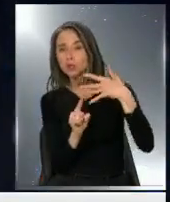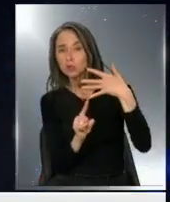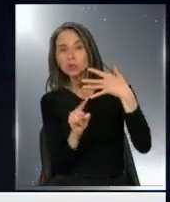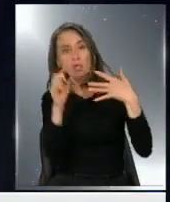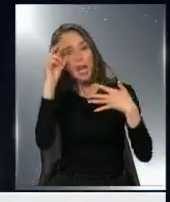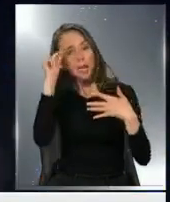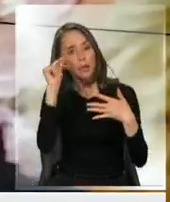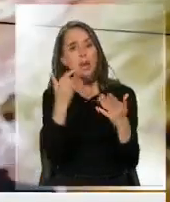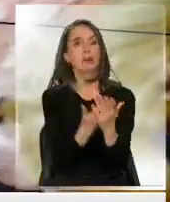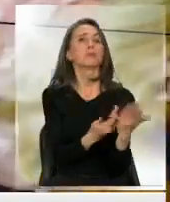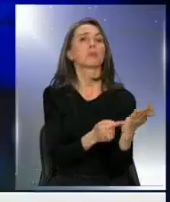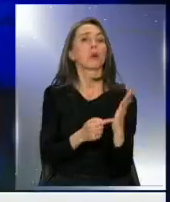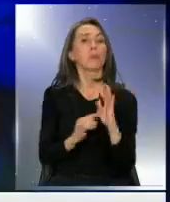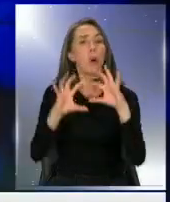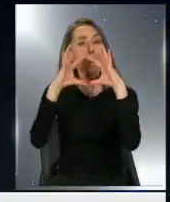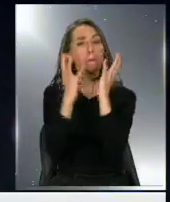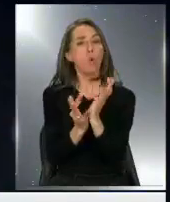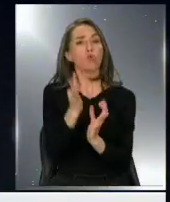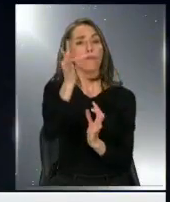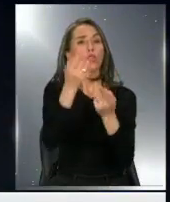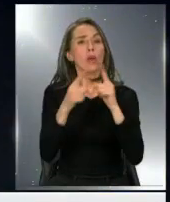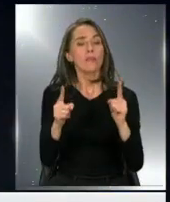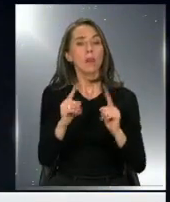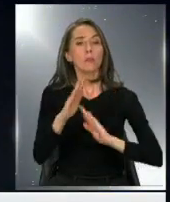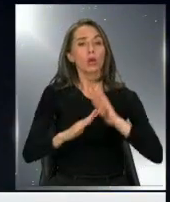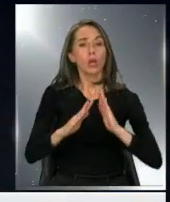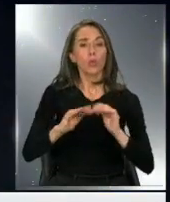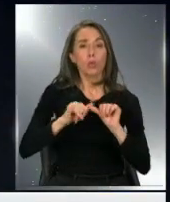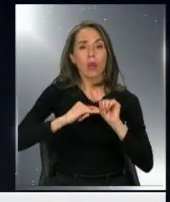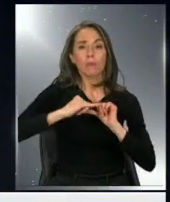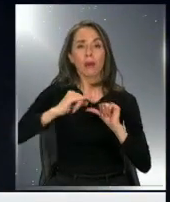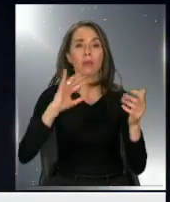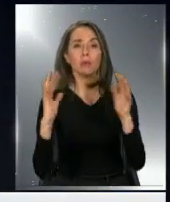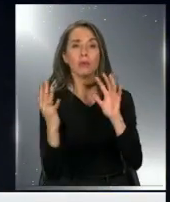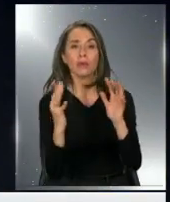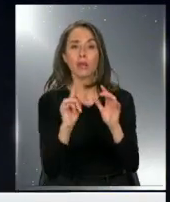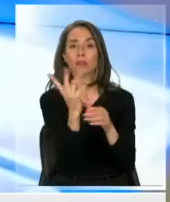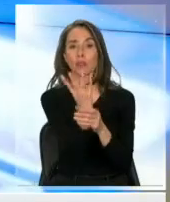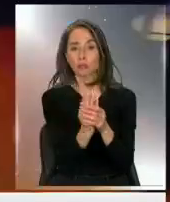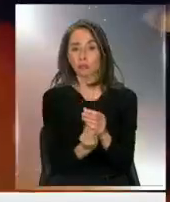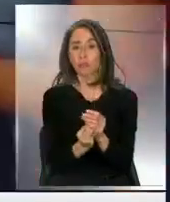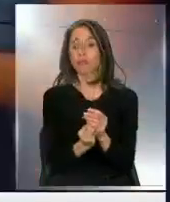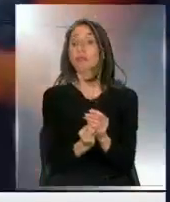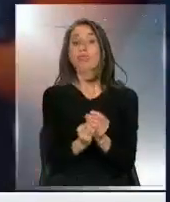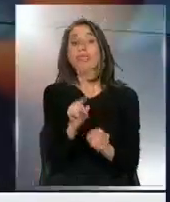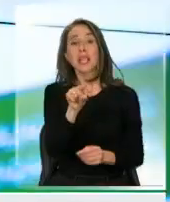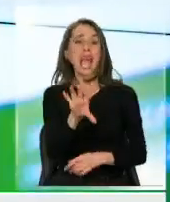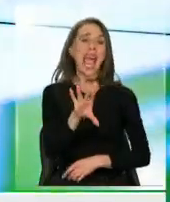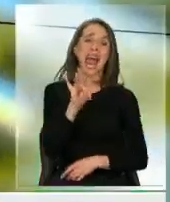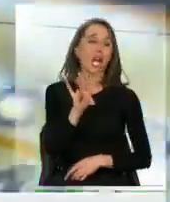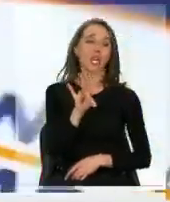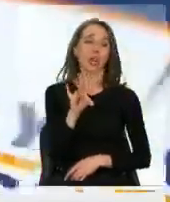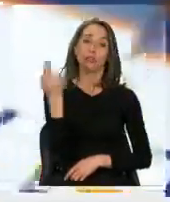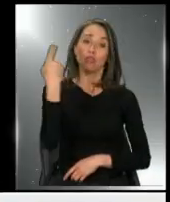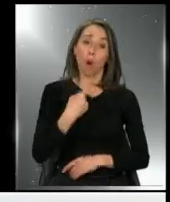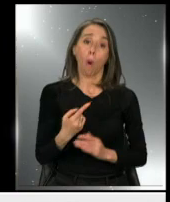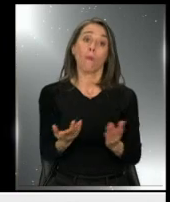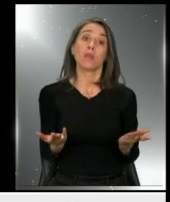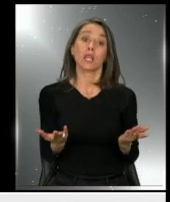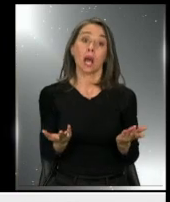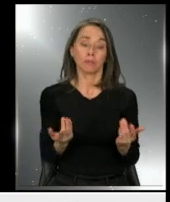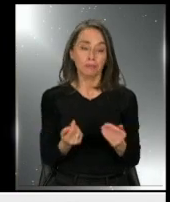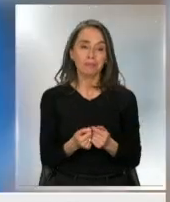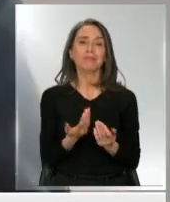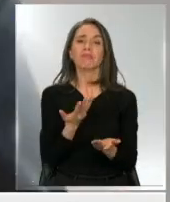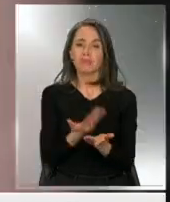iniciativas que nos proponen un mundo distinto, un mundo más sustentable. Y esto no es una opción, lamentablemente es una obligación, no queda de otra. Bueno, Lo importante